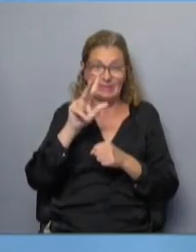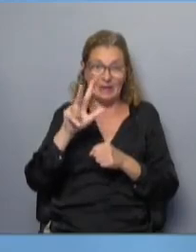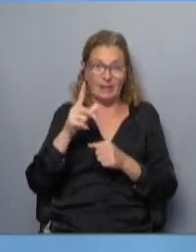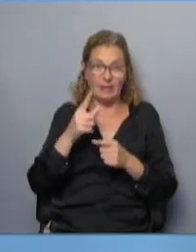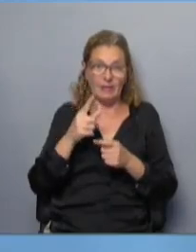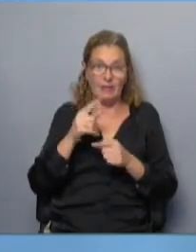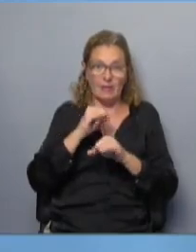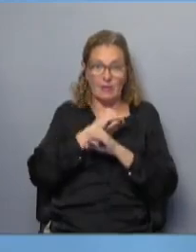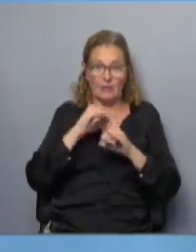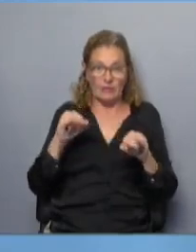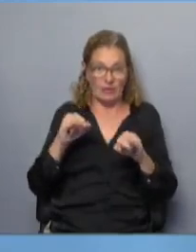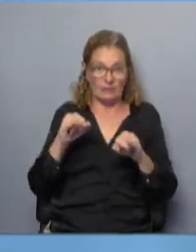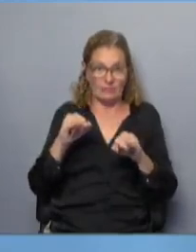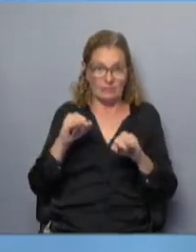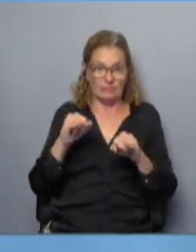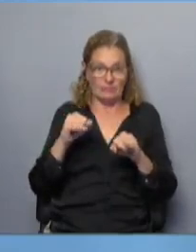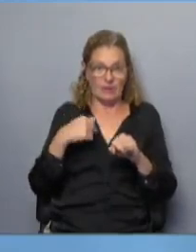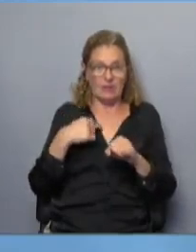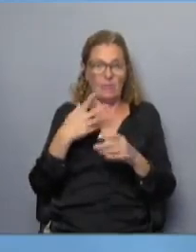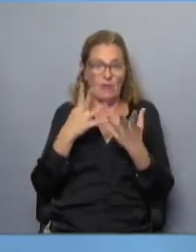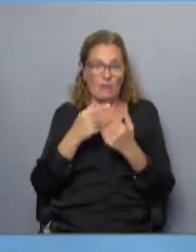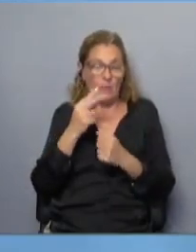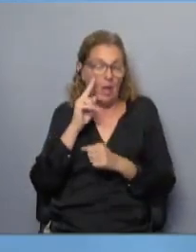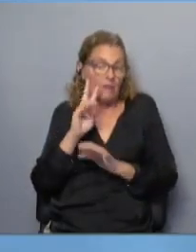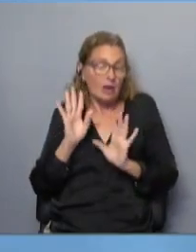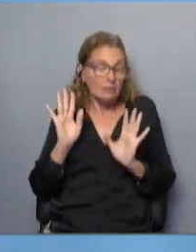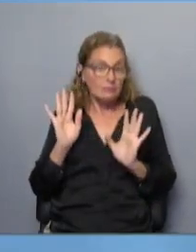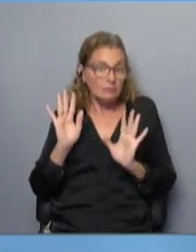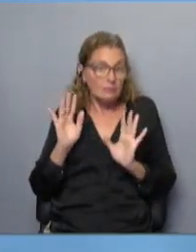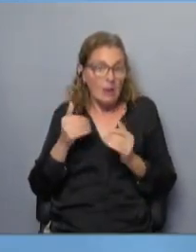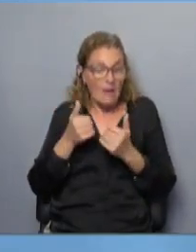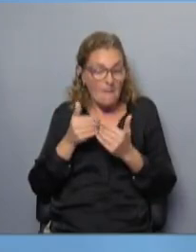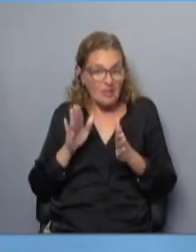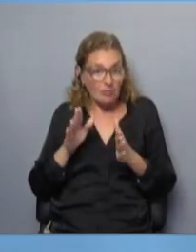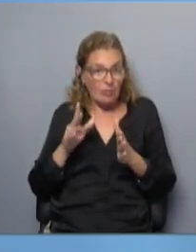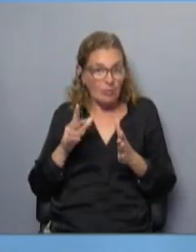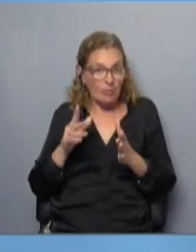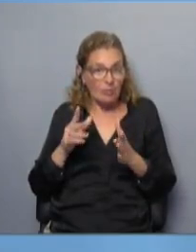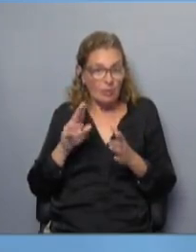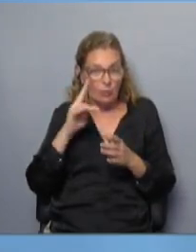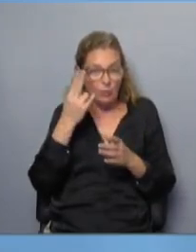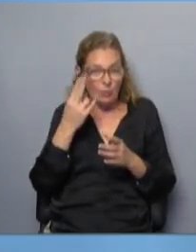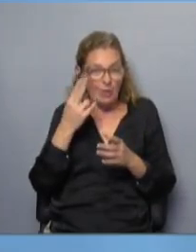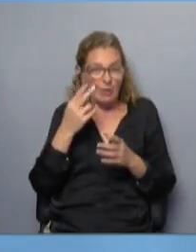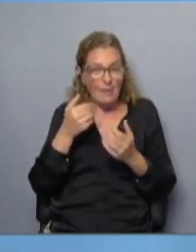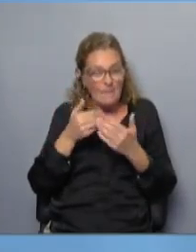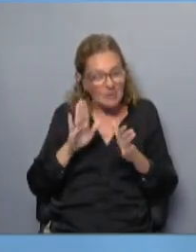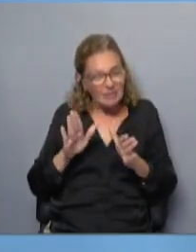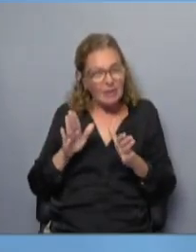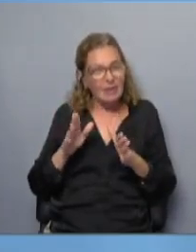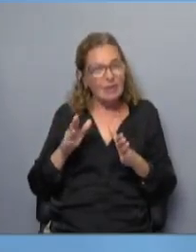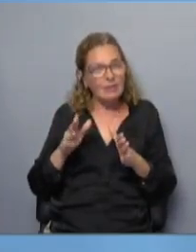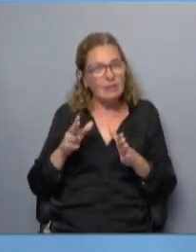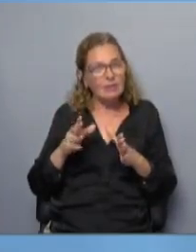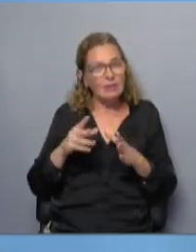se acabaron hasta esa es mi interpretación lo he dicho que empezó como muchas cosas en el web pasa eso no empieza